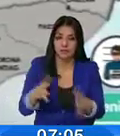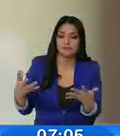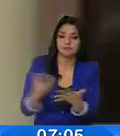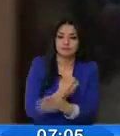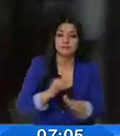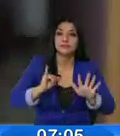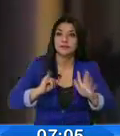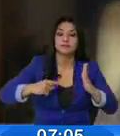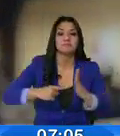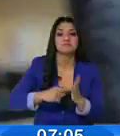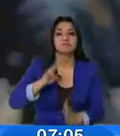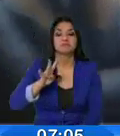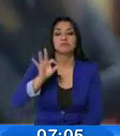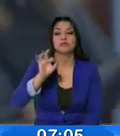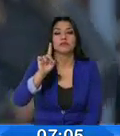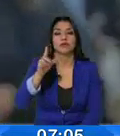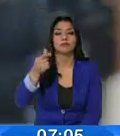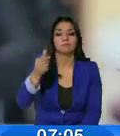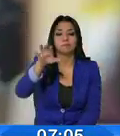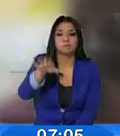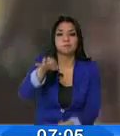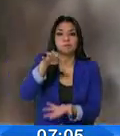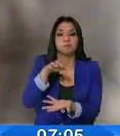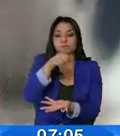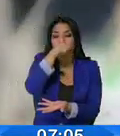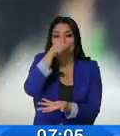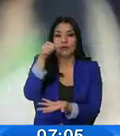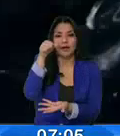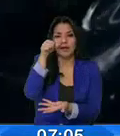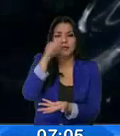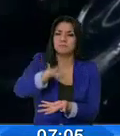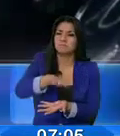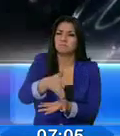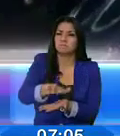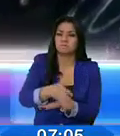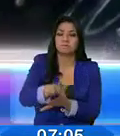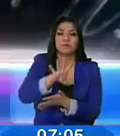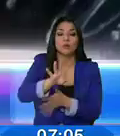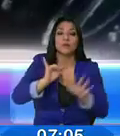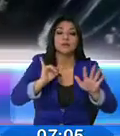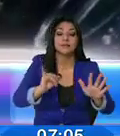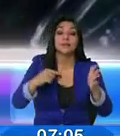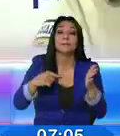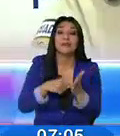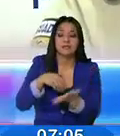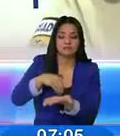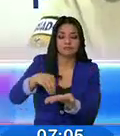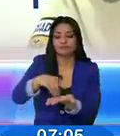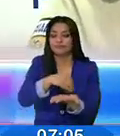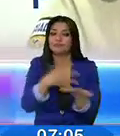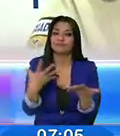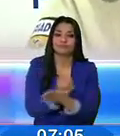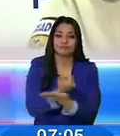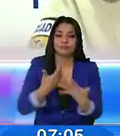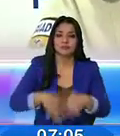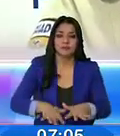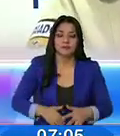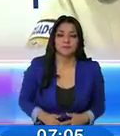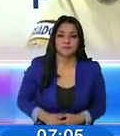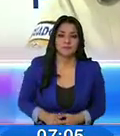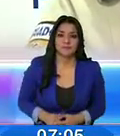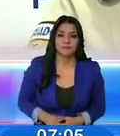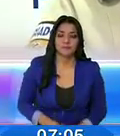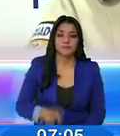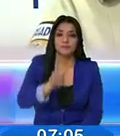de 6.791 gramos de cocaína, que representan aproximadamente 47.000 dosis. y